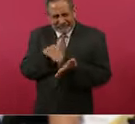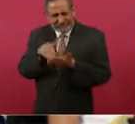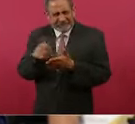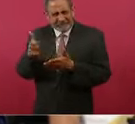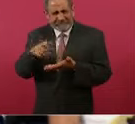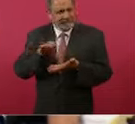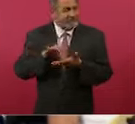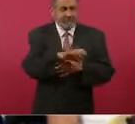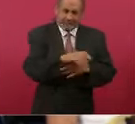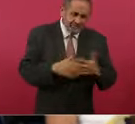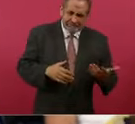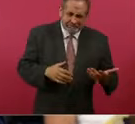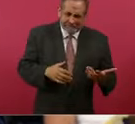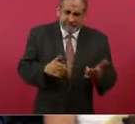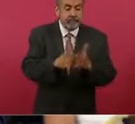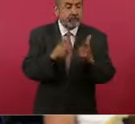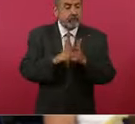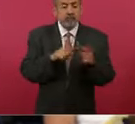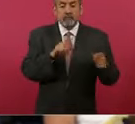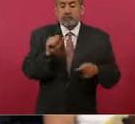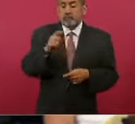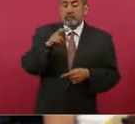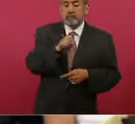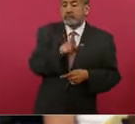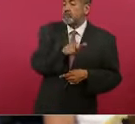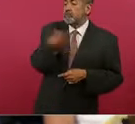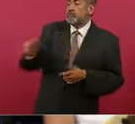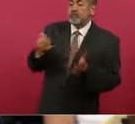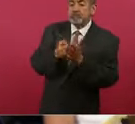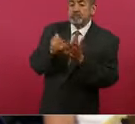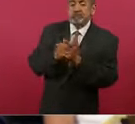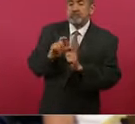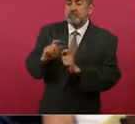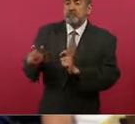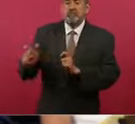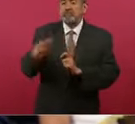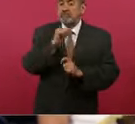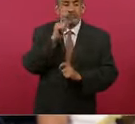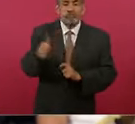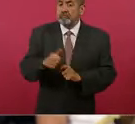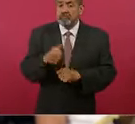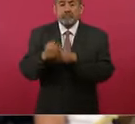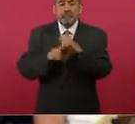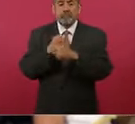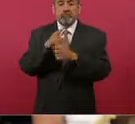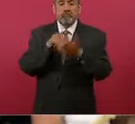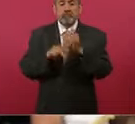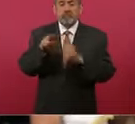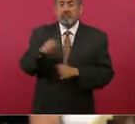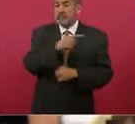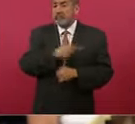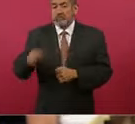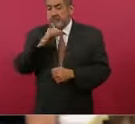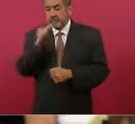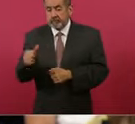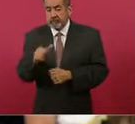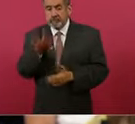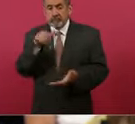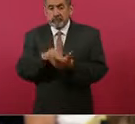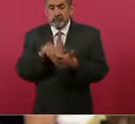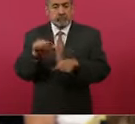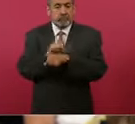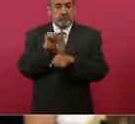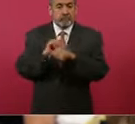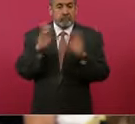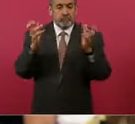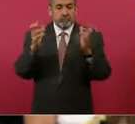1,295 millones de pesos. Grupo Andrade evadió pagar todas las tenencias y verificaciones del 2018 a la fecha de más de 5,000 patrullas